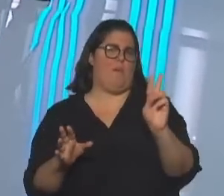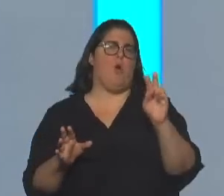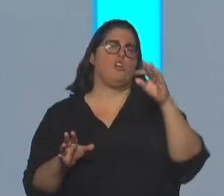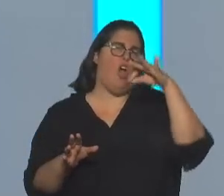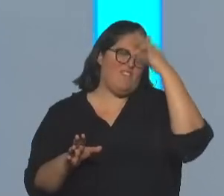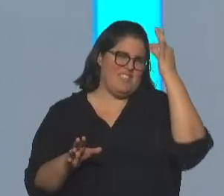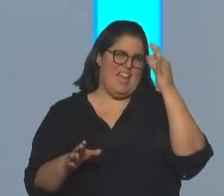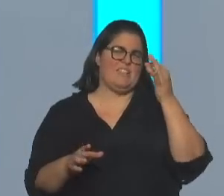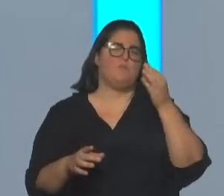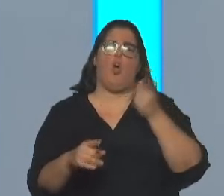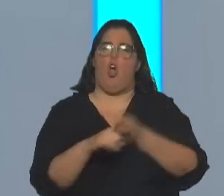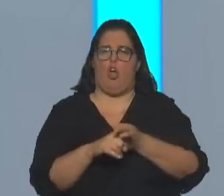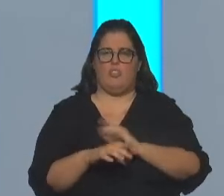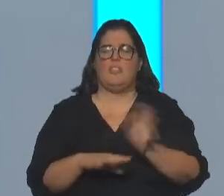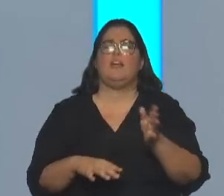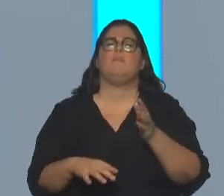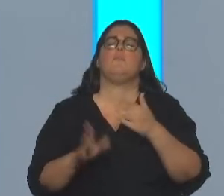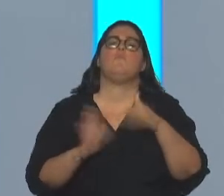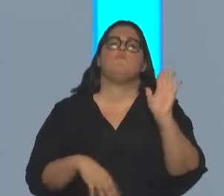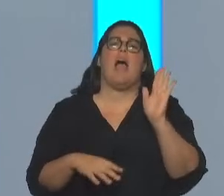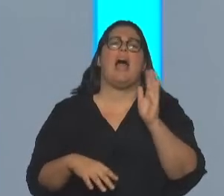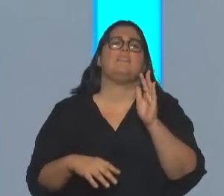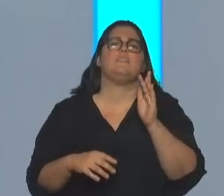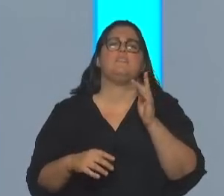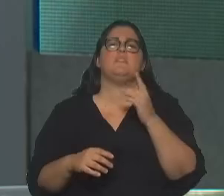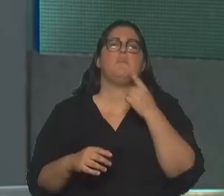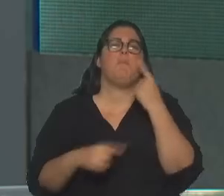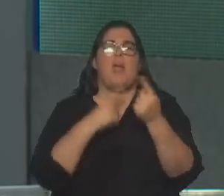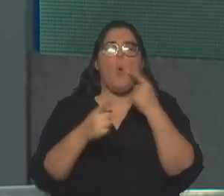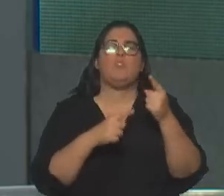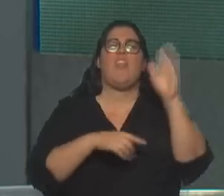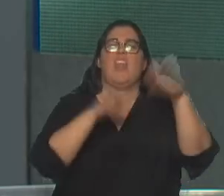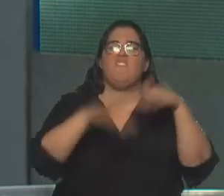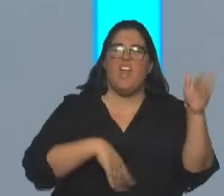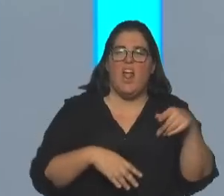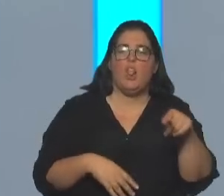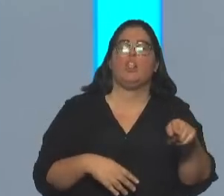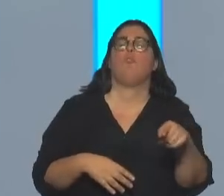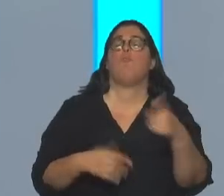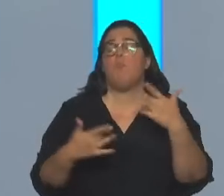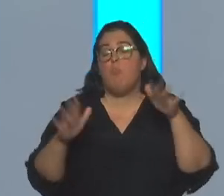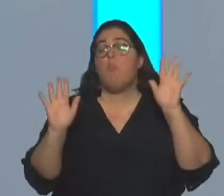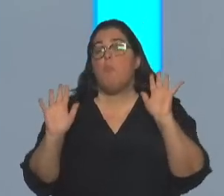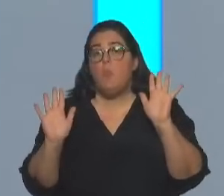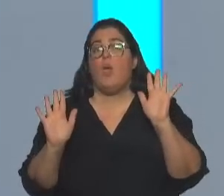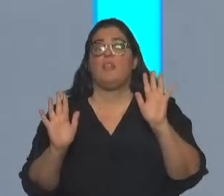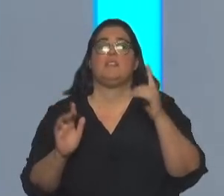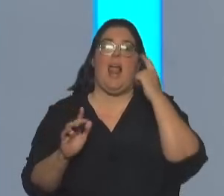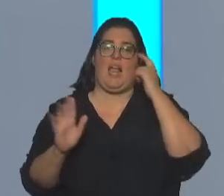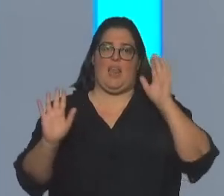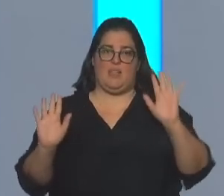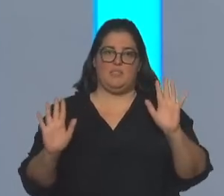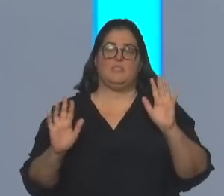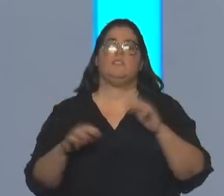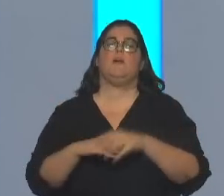no solamente en la elección, sino sobre todo en las preguntas que trazó en el referéndum. Y creo que quizás esa puede ser la tendencia dominante. Ahora es muy